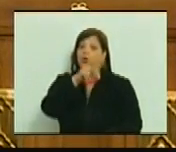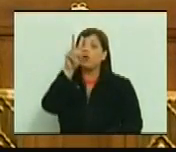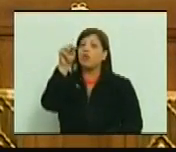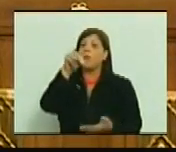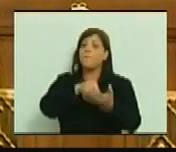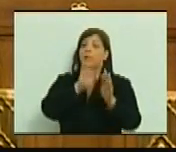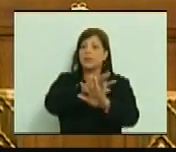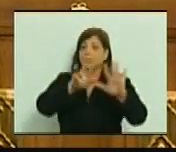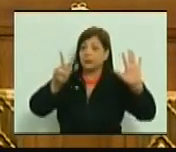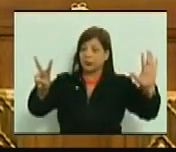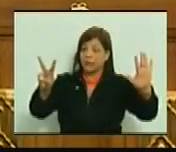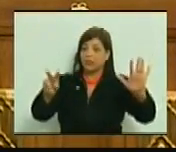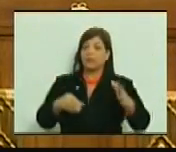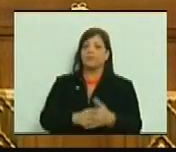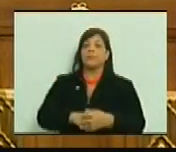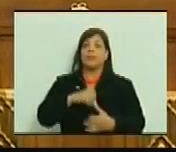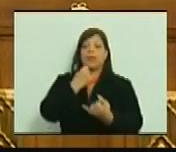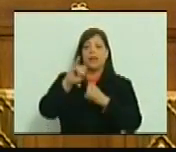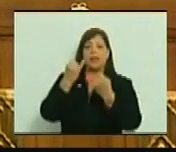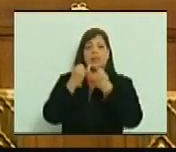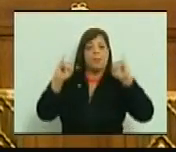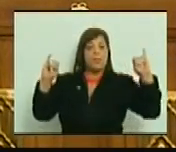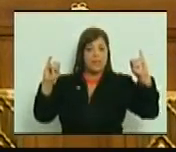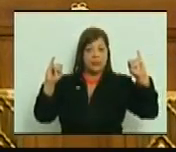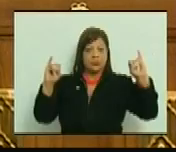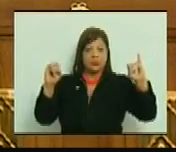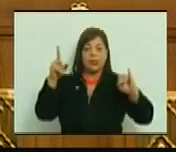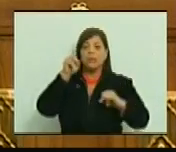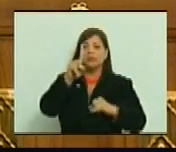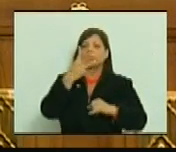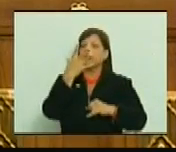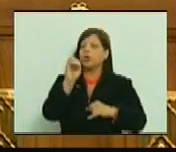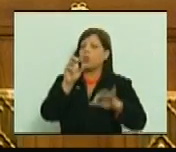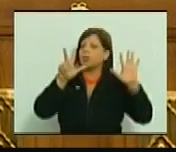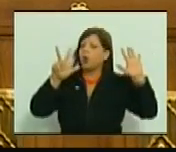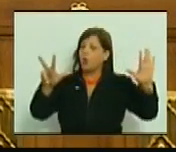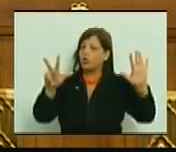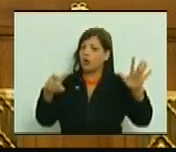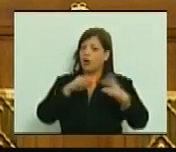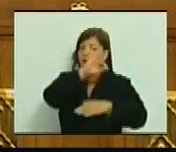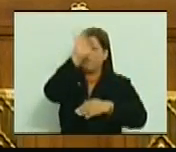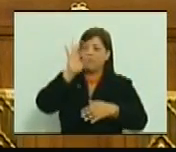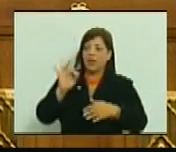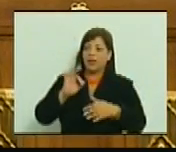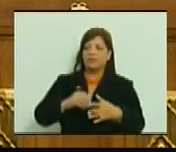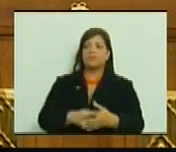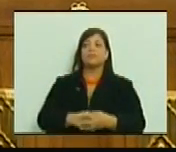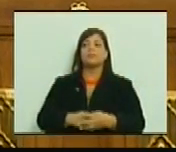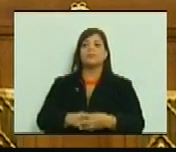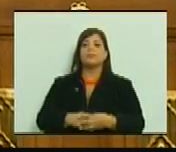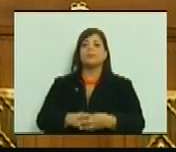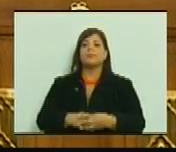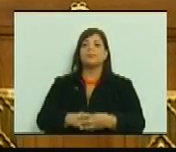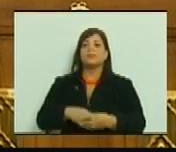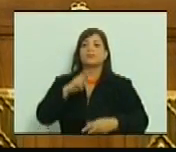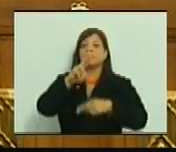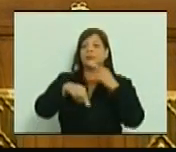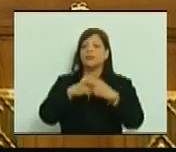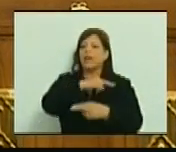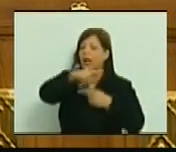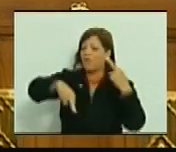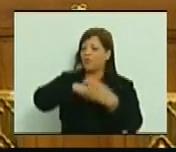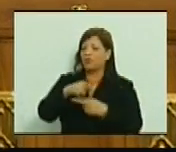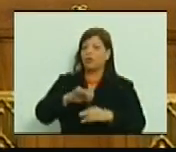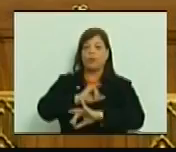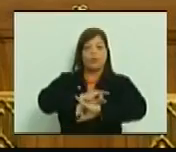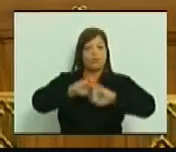año 207 de la Independencia y 158 de la Federación y 18 de la Revolución Bolivariana. Es